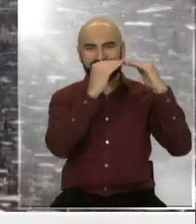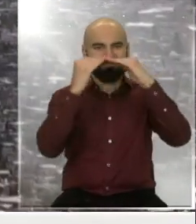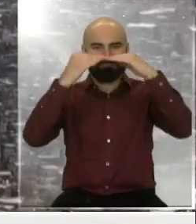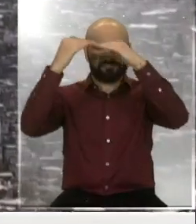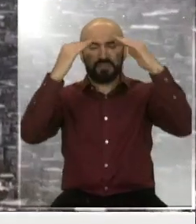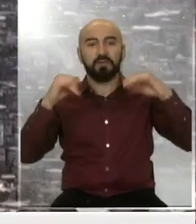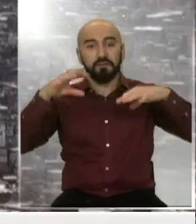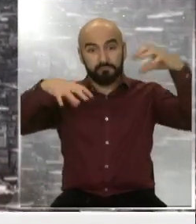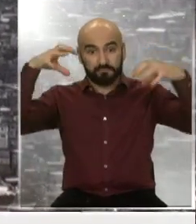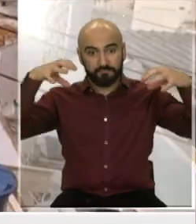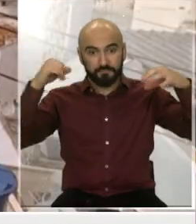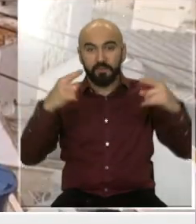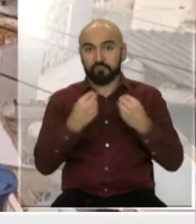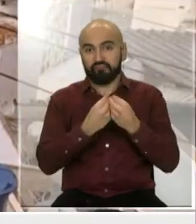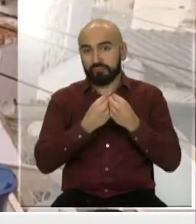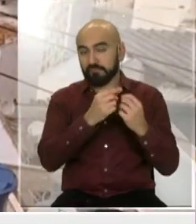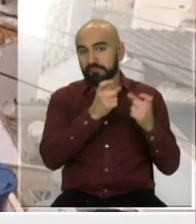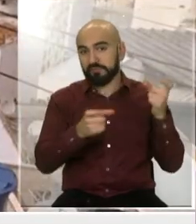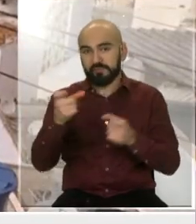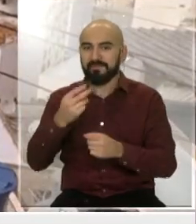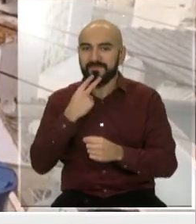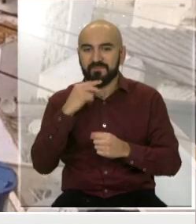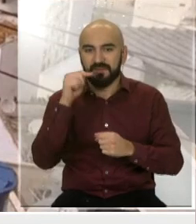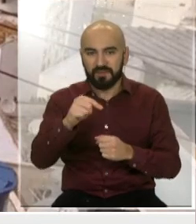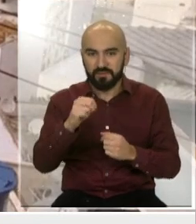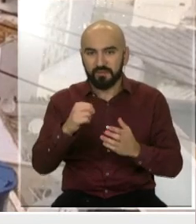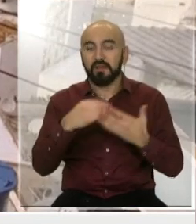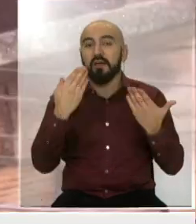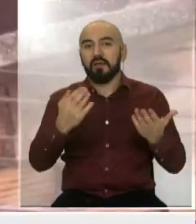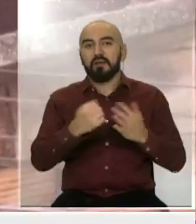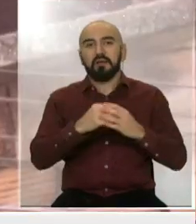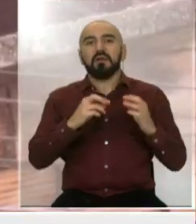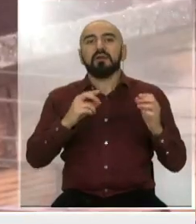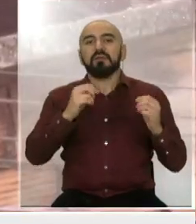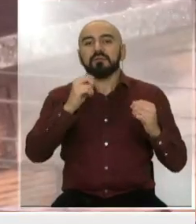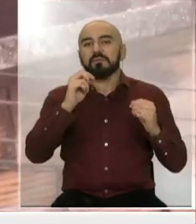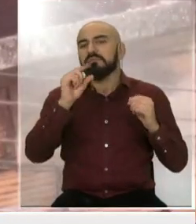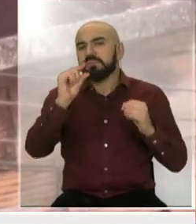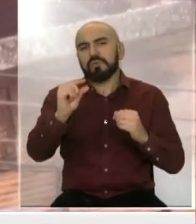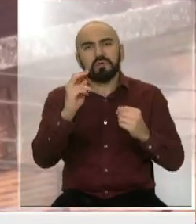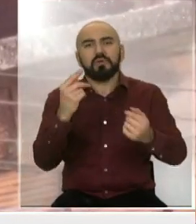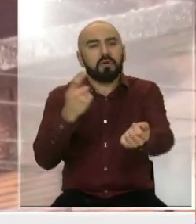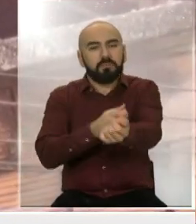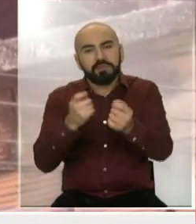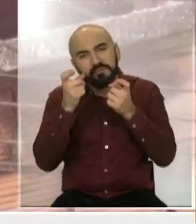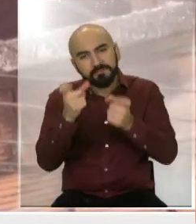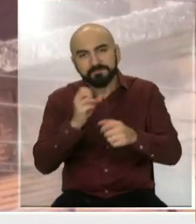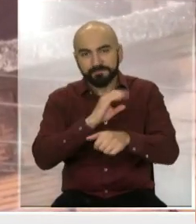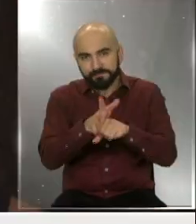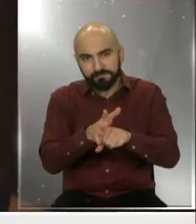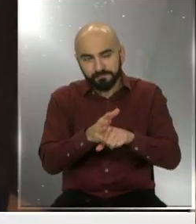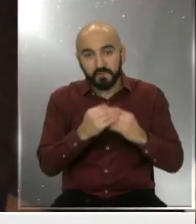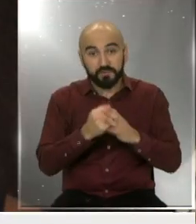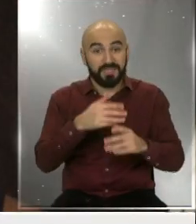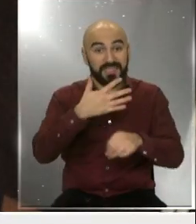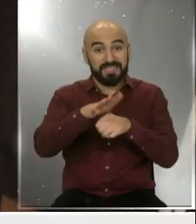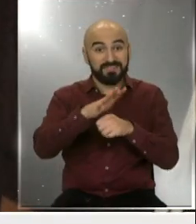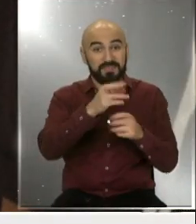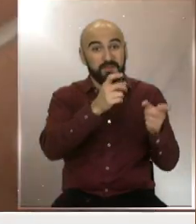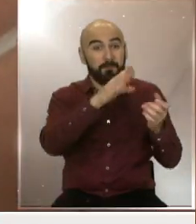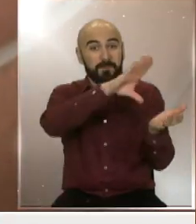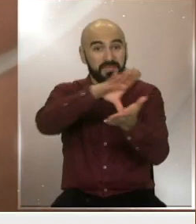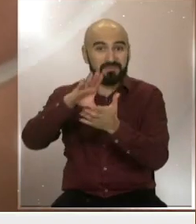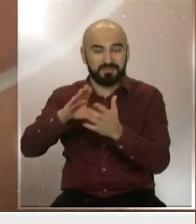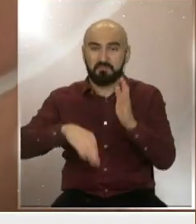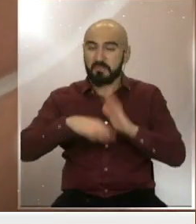pobre y densamente poblada, afectada por la baja tasa de testeos para detectar el virus. De los 15 países más golpeados por